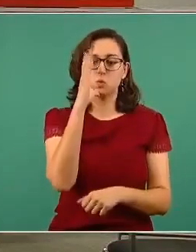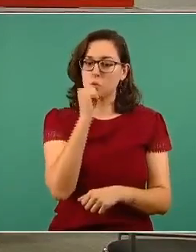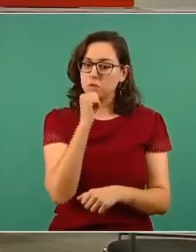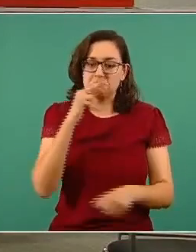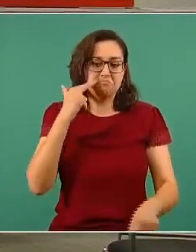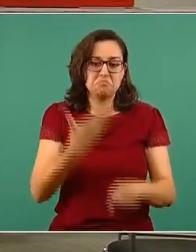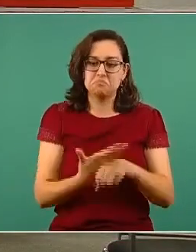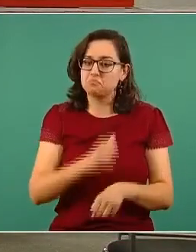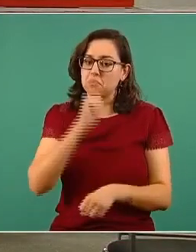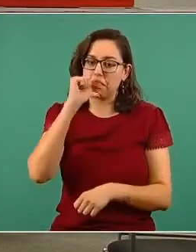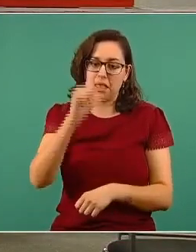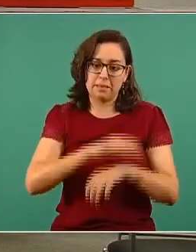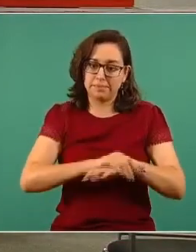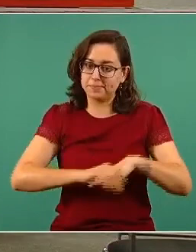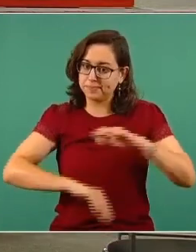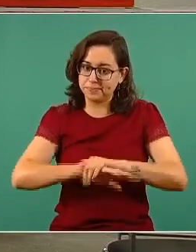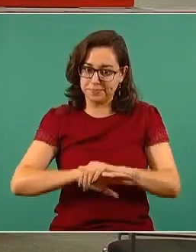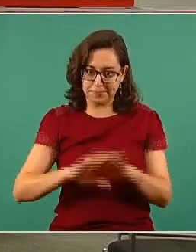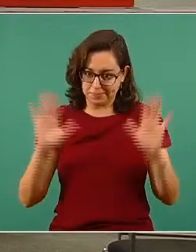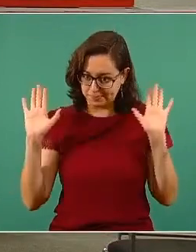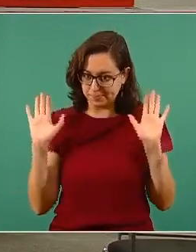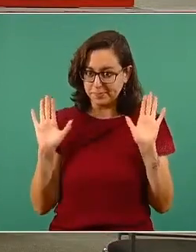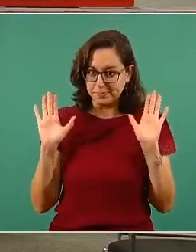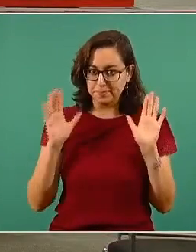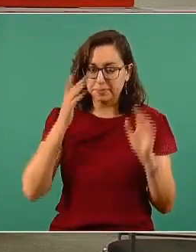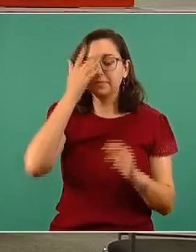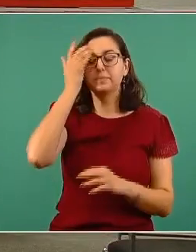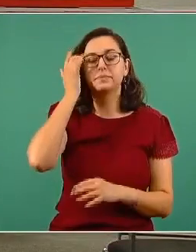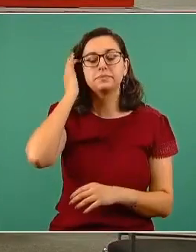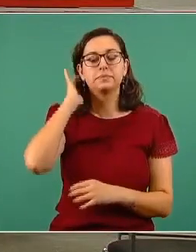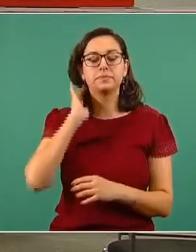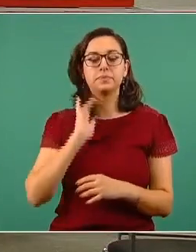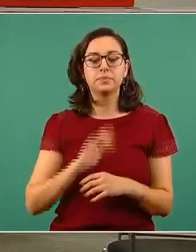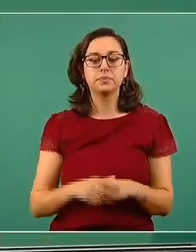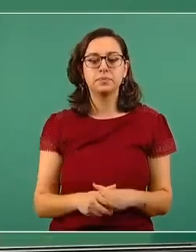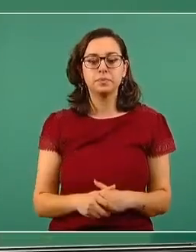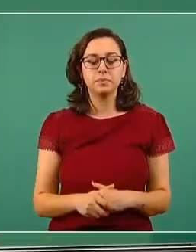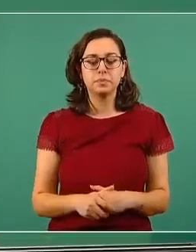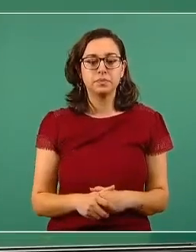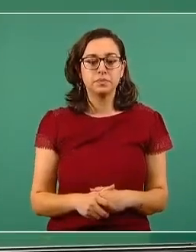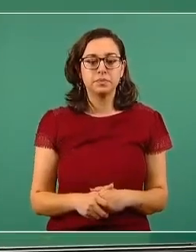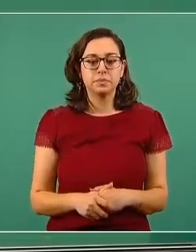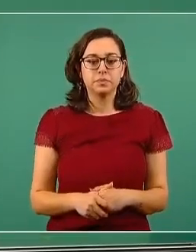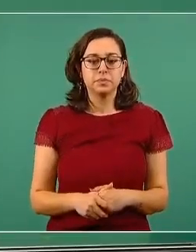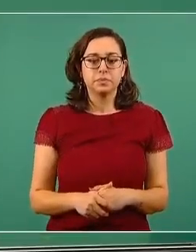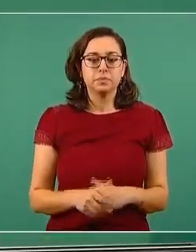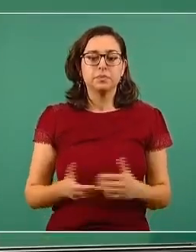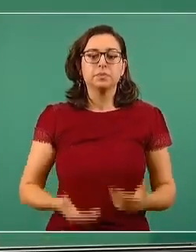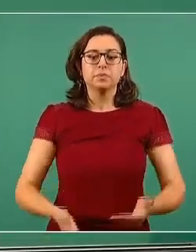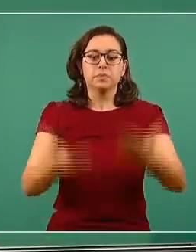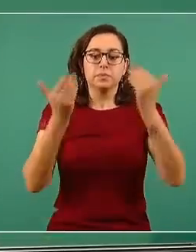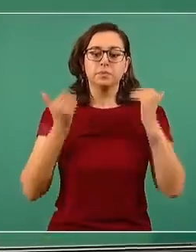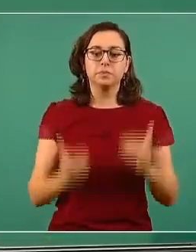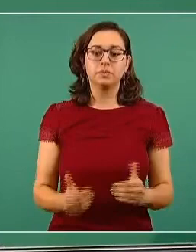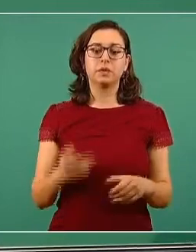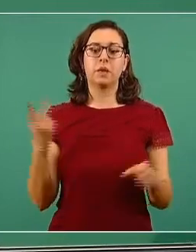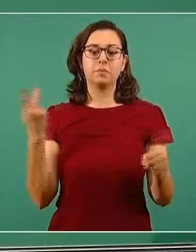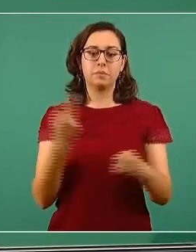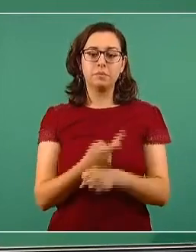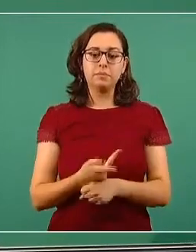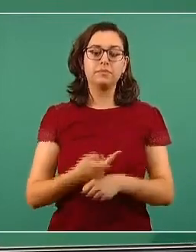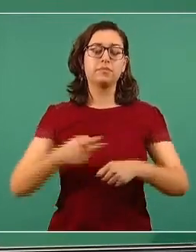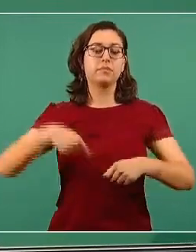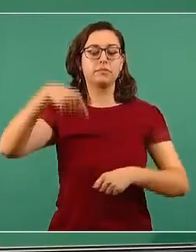responsabilidad específica, ¿no? Y una adicional es el empresariado mexicano, esto es algo que ya habíamos relatado antes, ha estado buscando